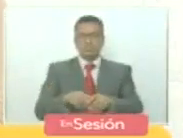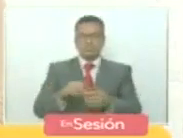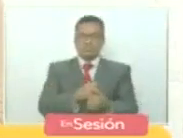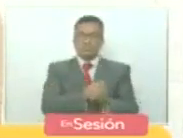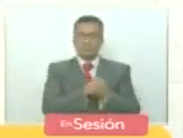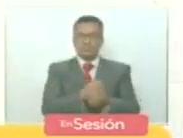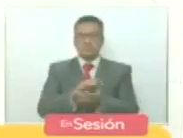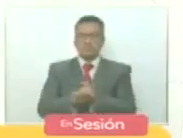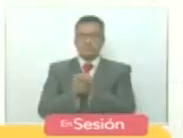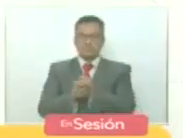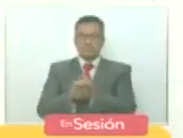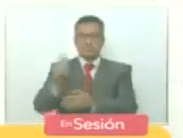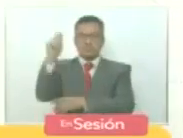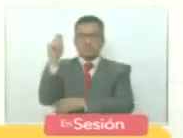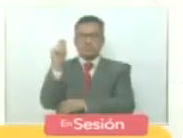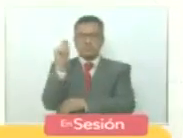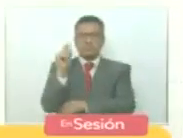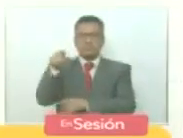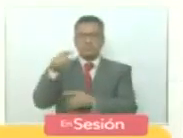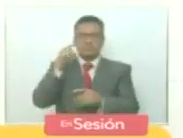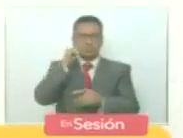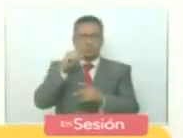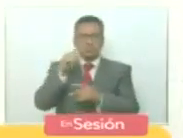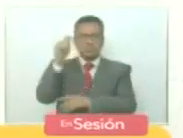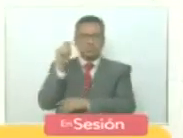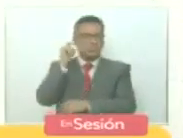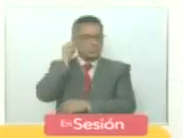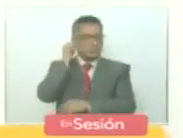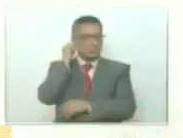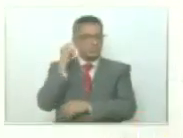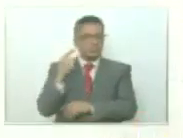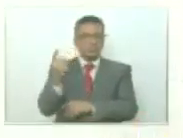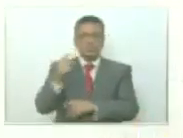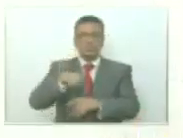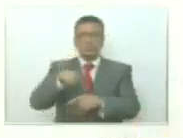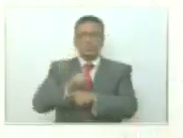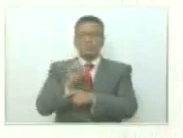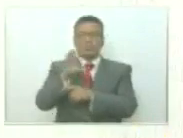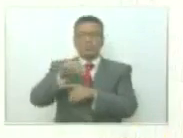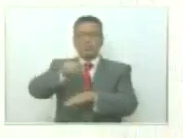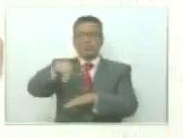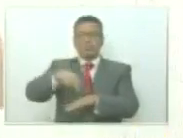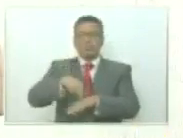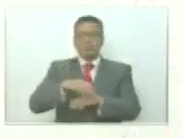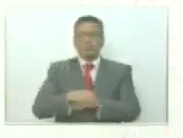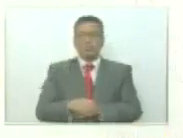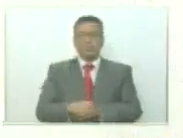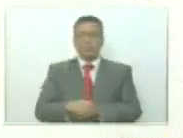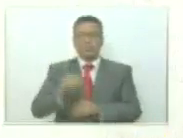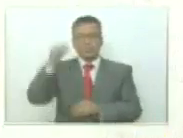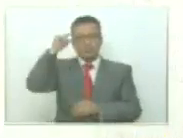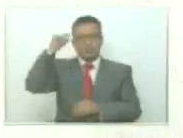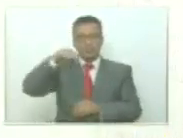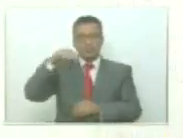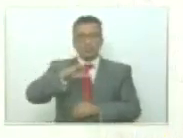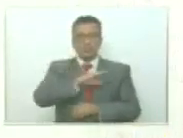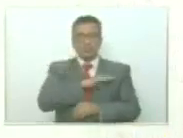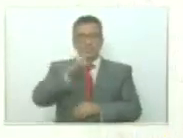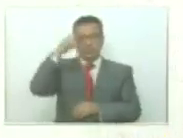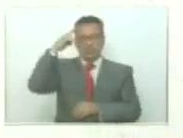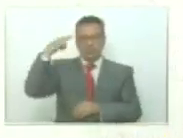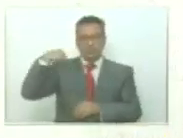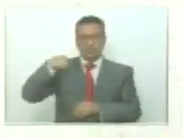queridos colegas, diputados y diputadas de esta gloriosa Asamblea Nacional. El día de hoy para mí es un